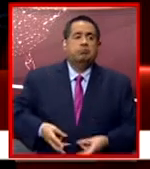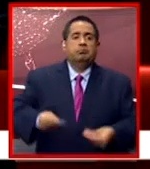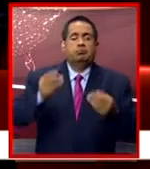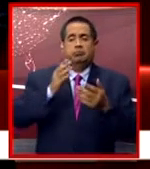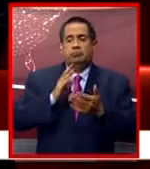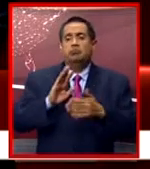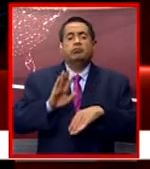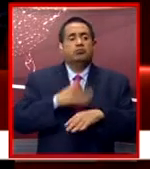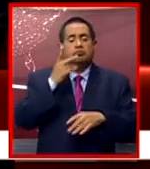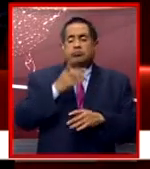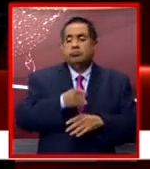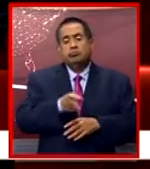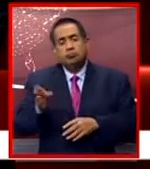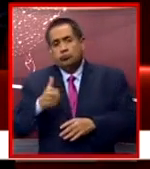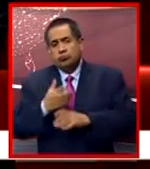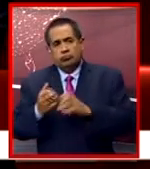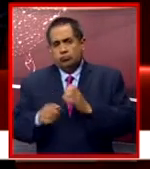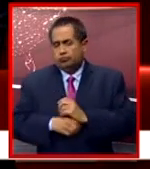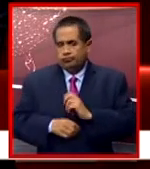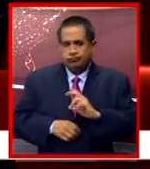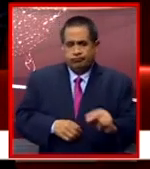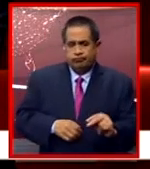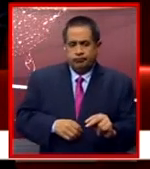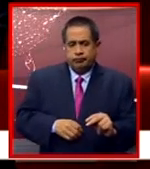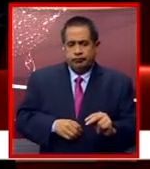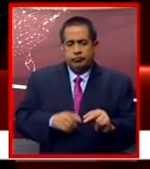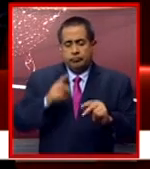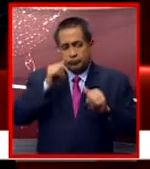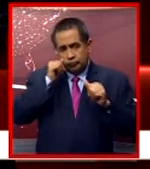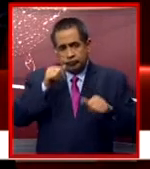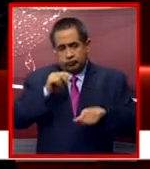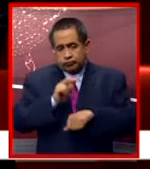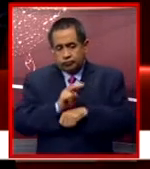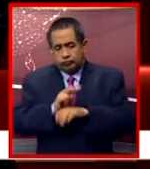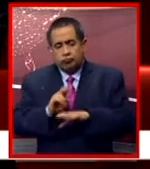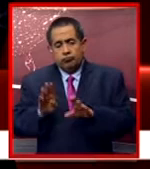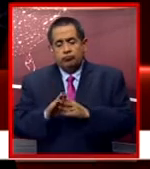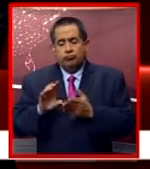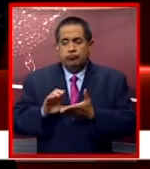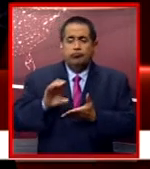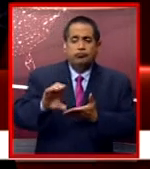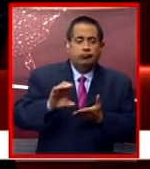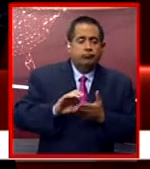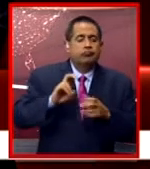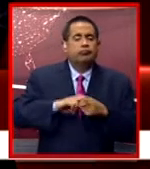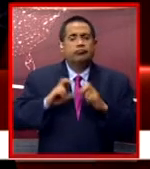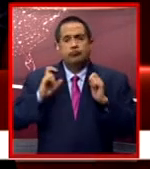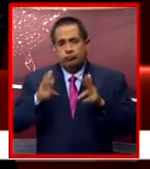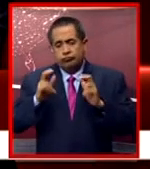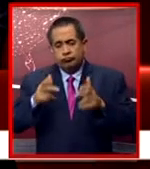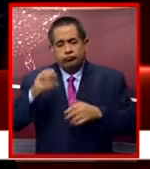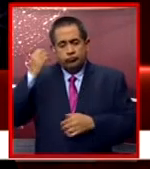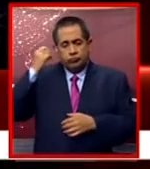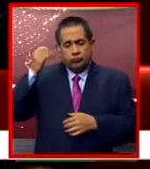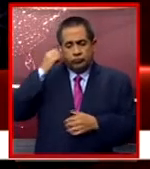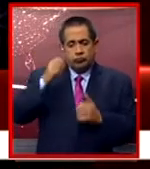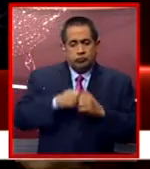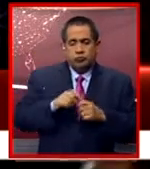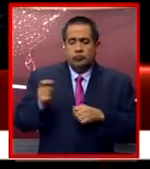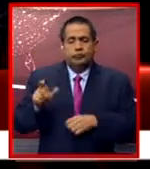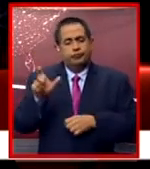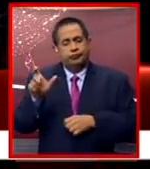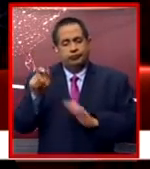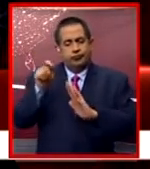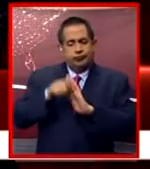se utilice para fines ilícitos. Observamos que los recursos que ya se están distribuyendo en Chiapas y Oaxaca a través de